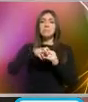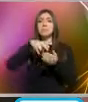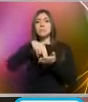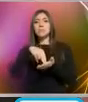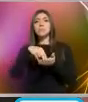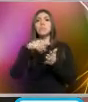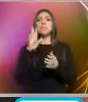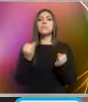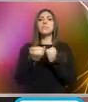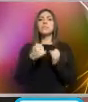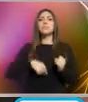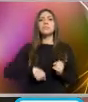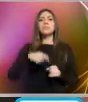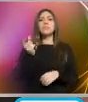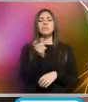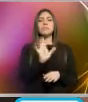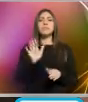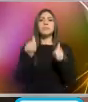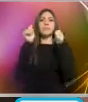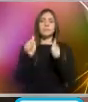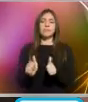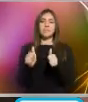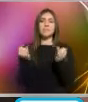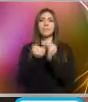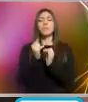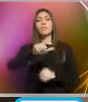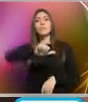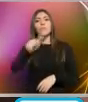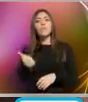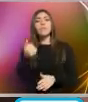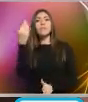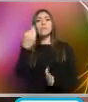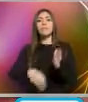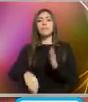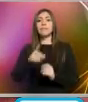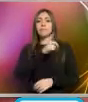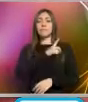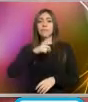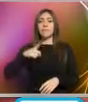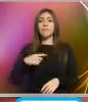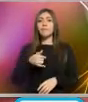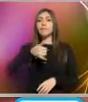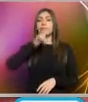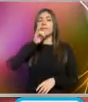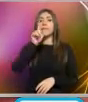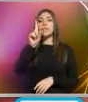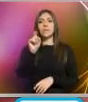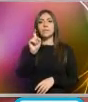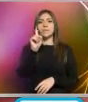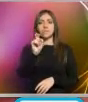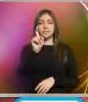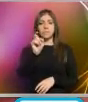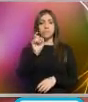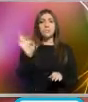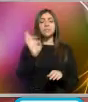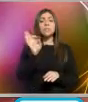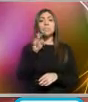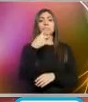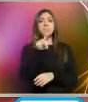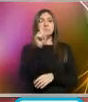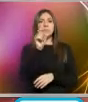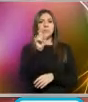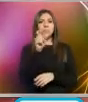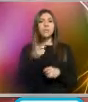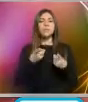Exacto. También una de las principales causas es la deshidratación. Si nosotros no tomamos agua, lo que hace el agua es